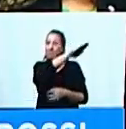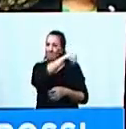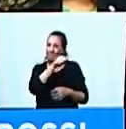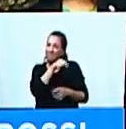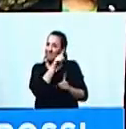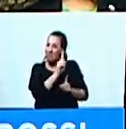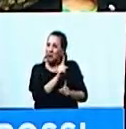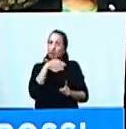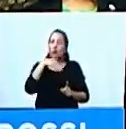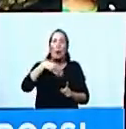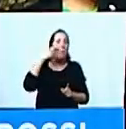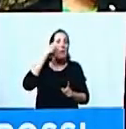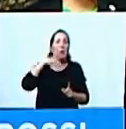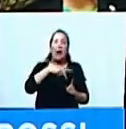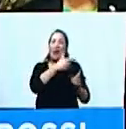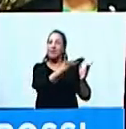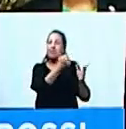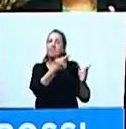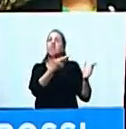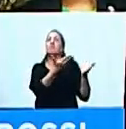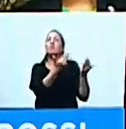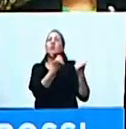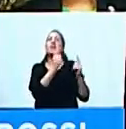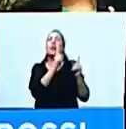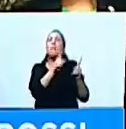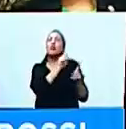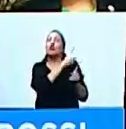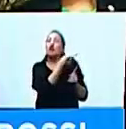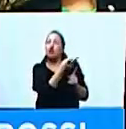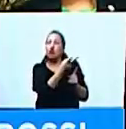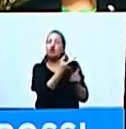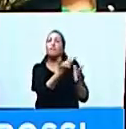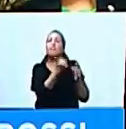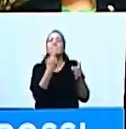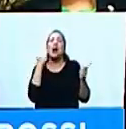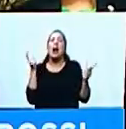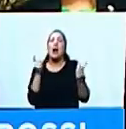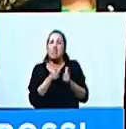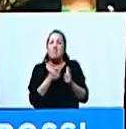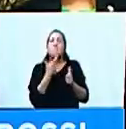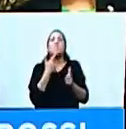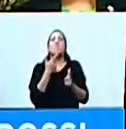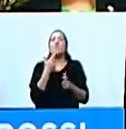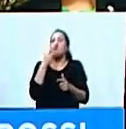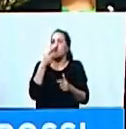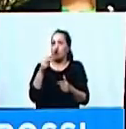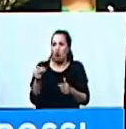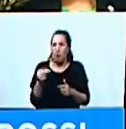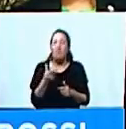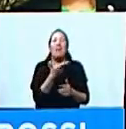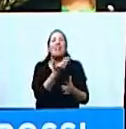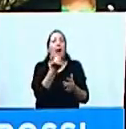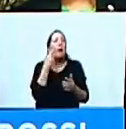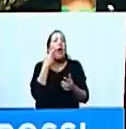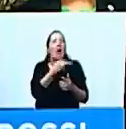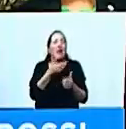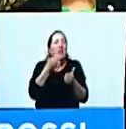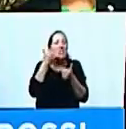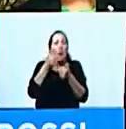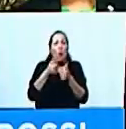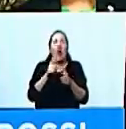pedimos además en ese momento que retengan el teléfono. Nos dicen que no. Tardan 40 días en retener el